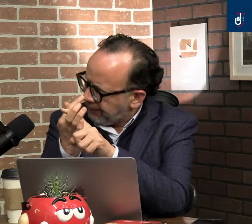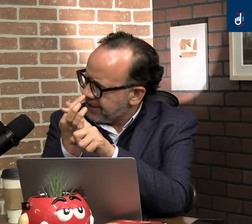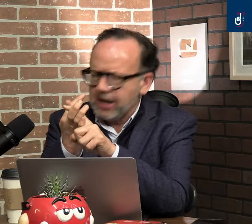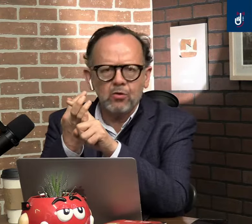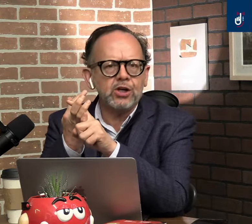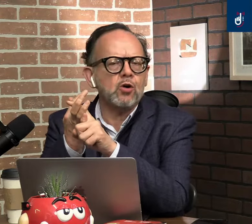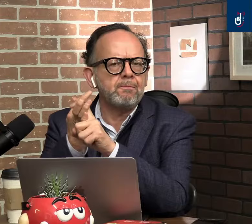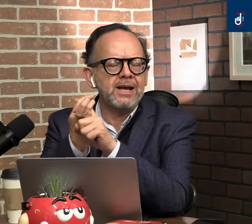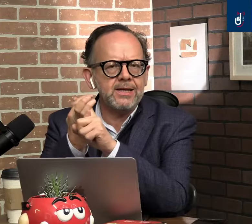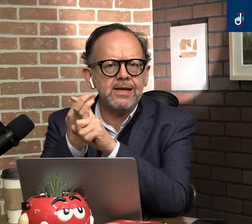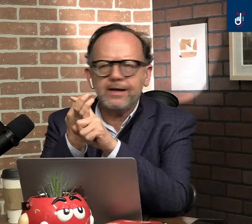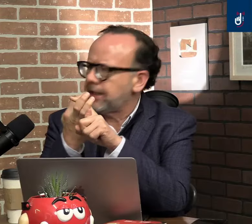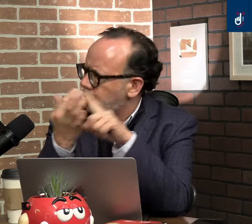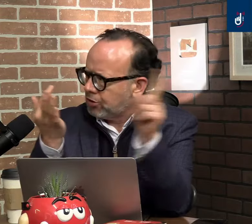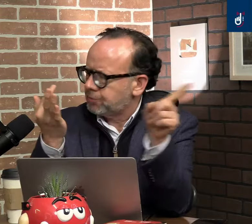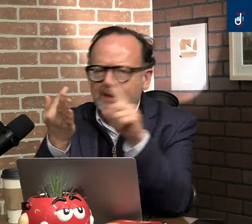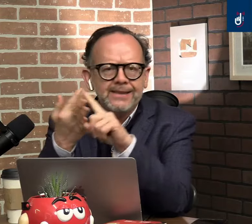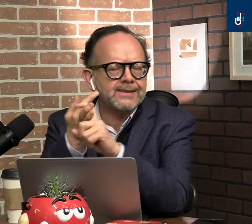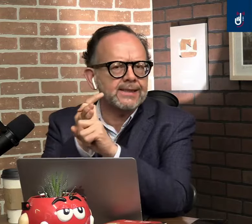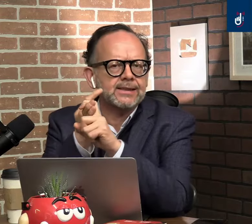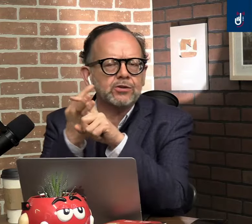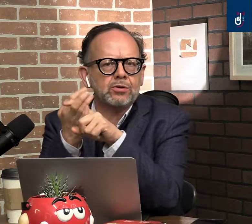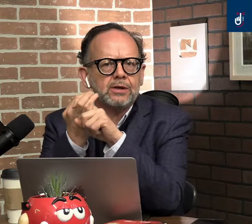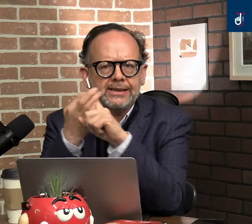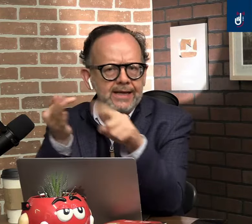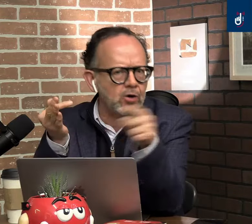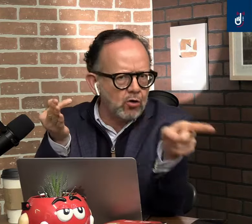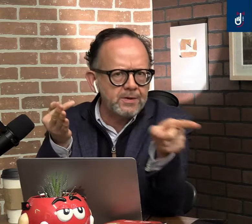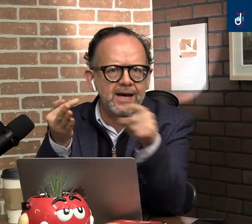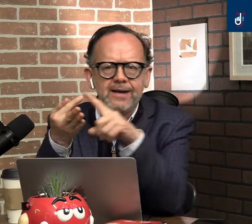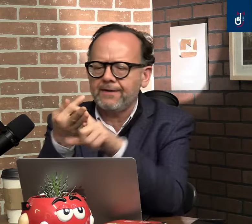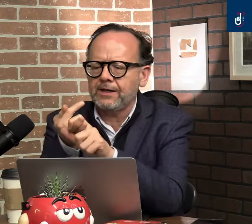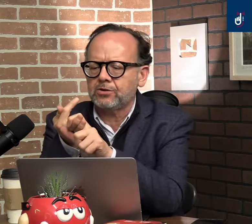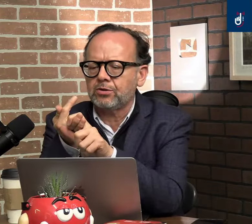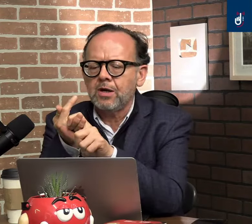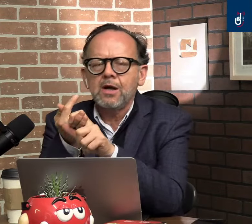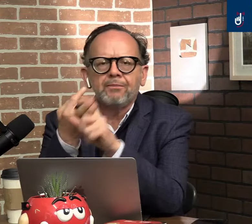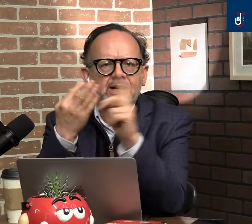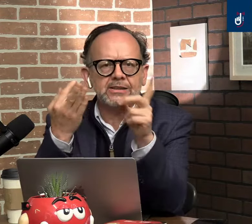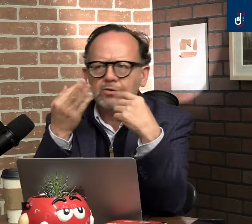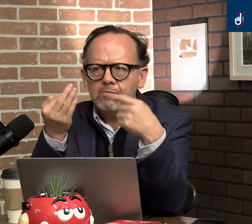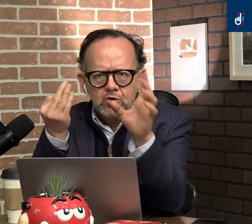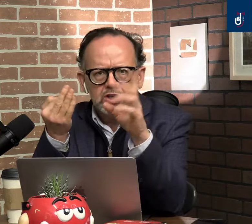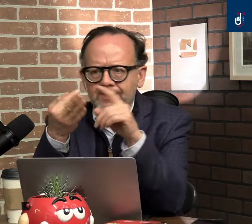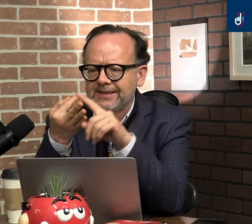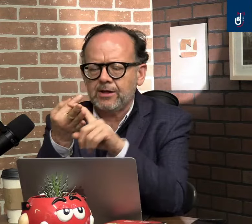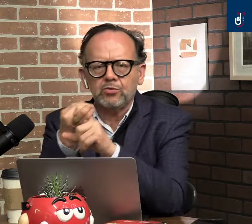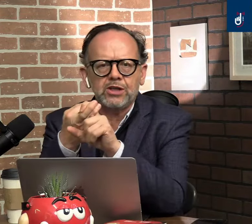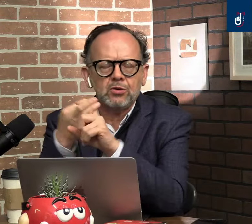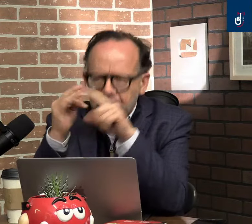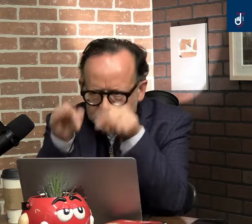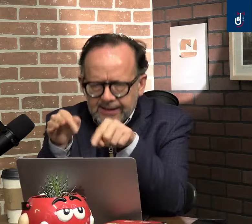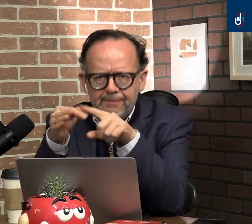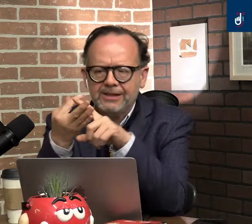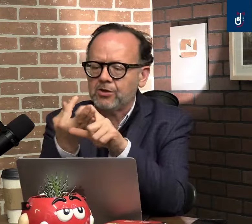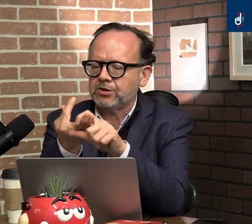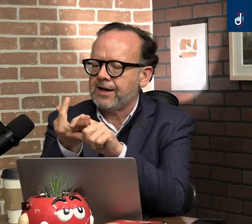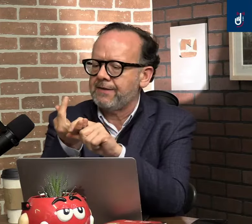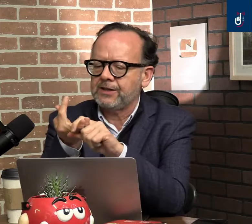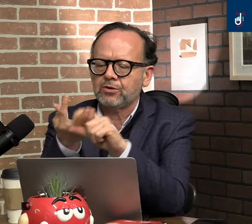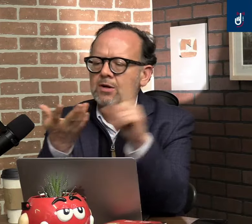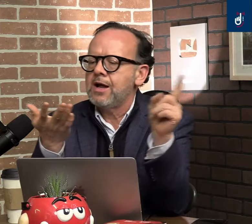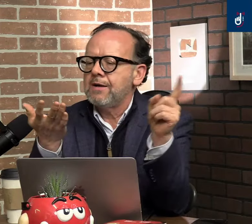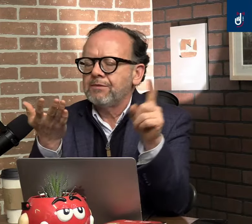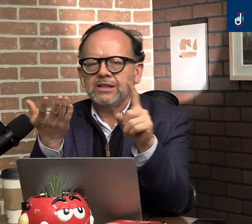el jefe Diego y compañía y de todos los panistas que son, hacen lobby allá adentro, que han sido muchas veces denunciados y siguen metidos